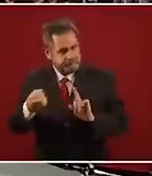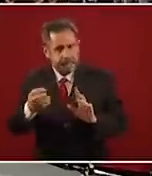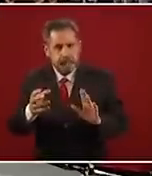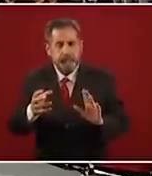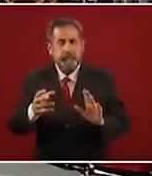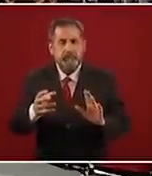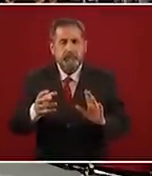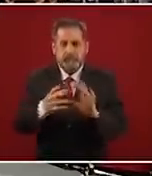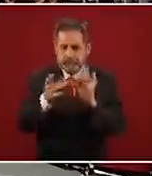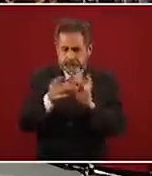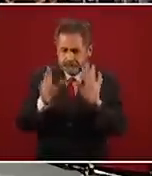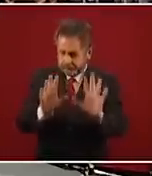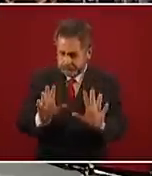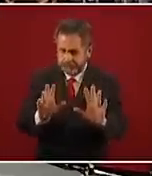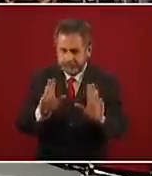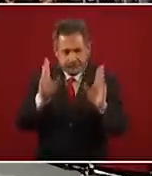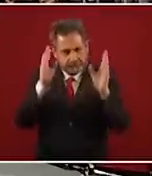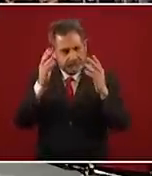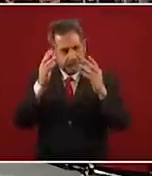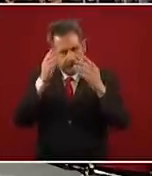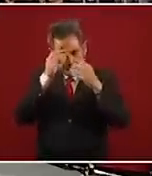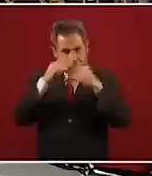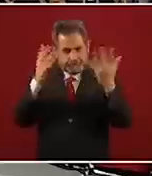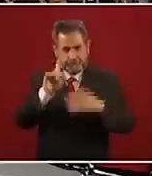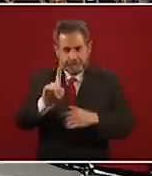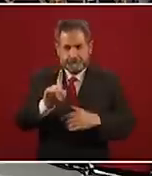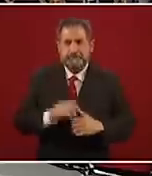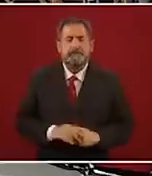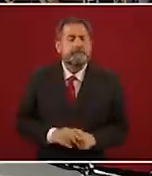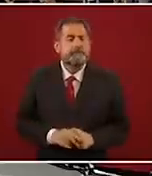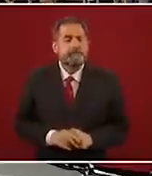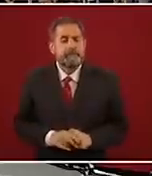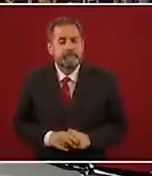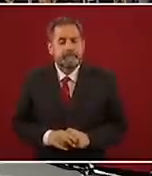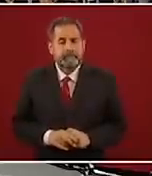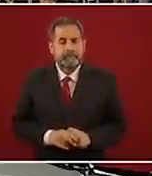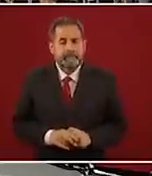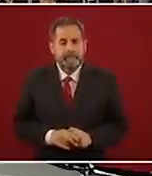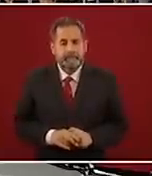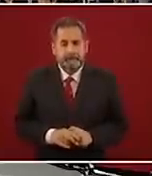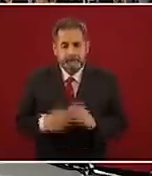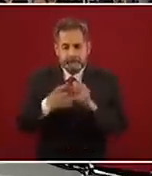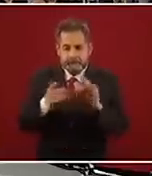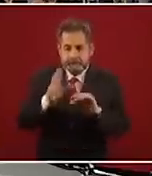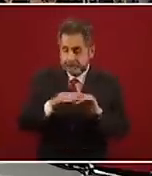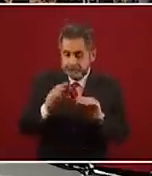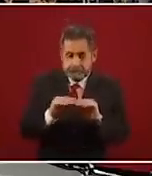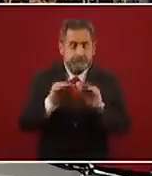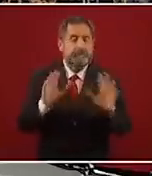vamos a refrescar un ratito. Miren, para que queden las cosas claras,